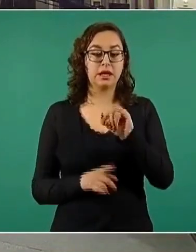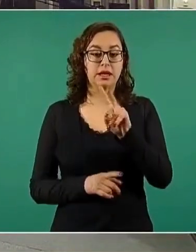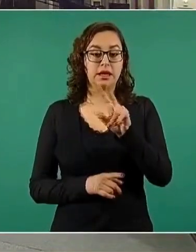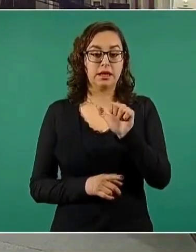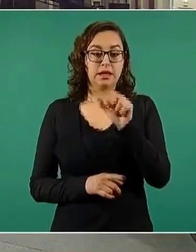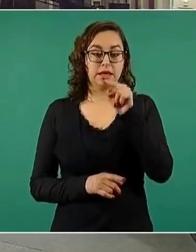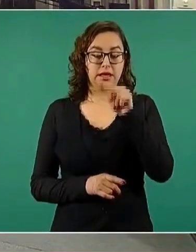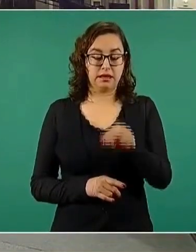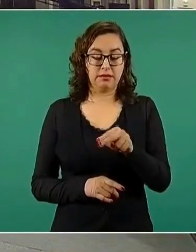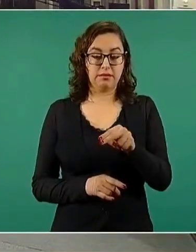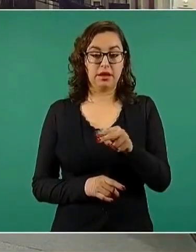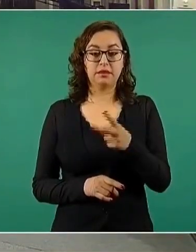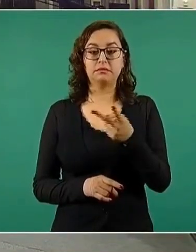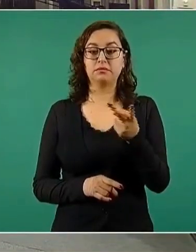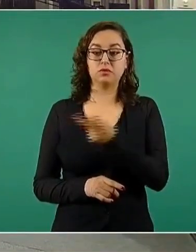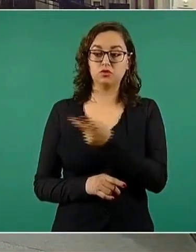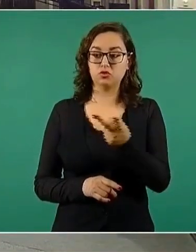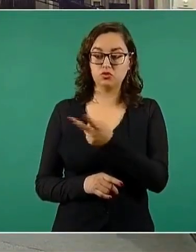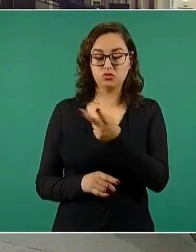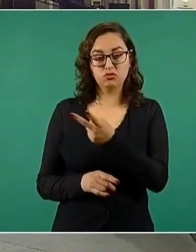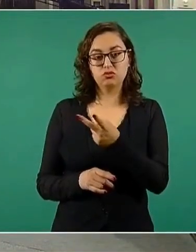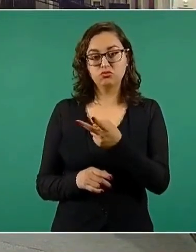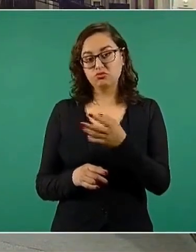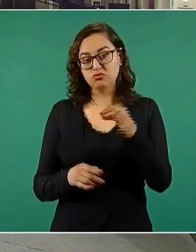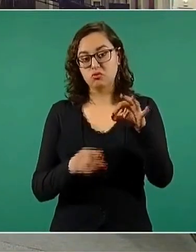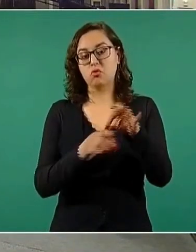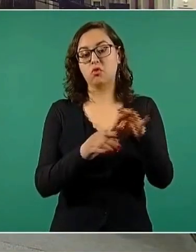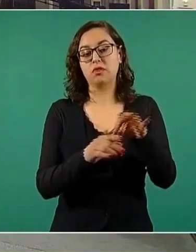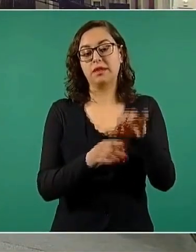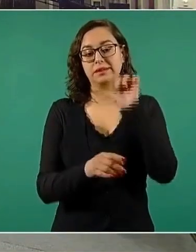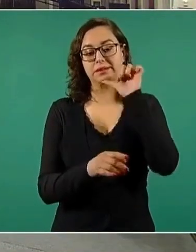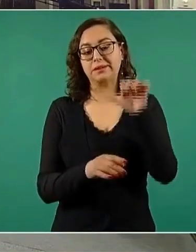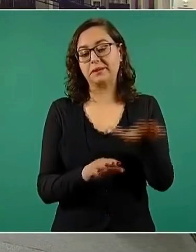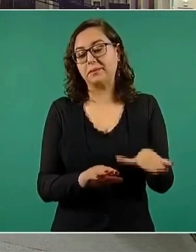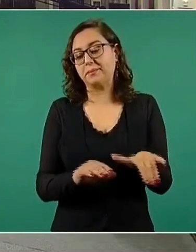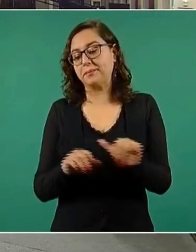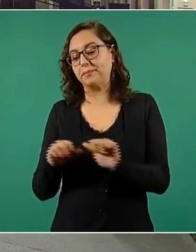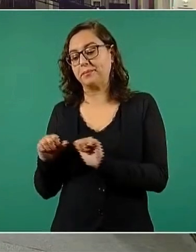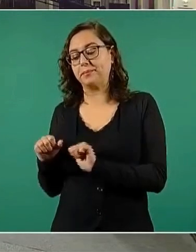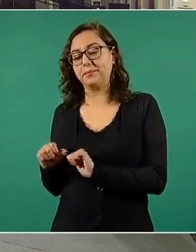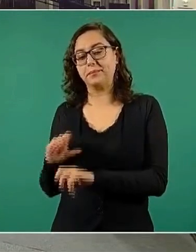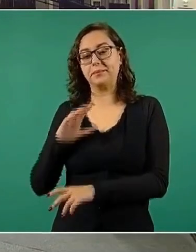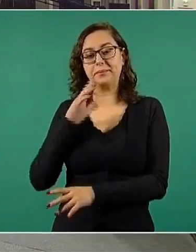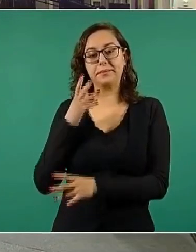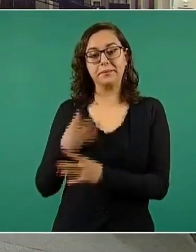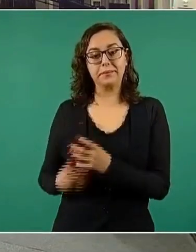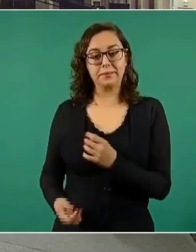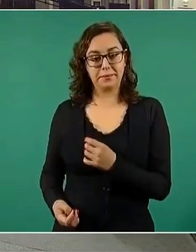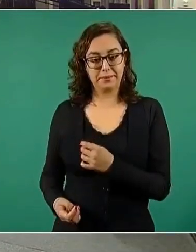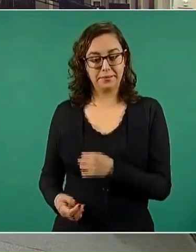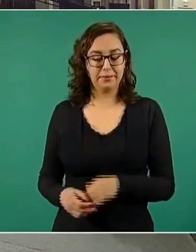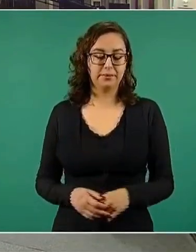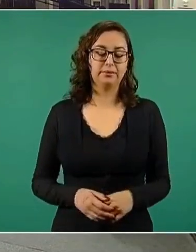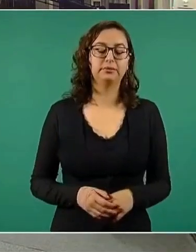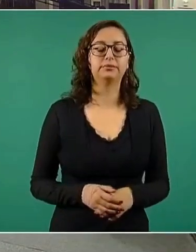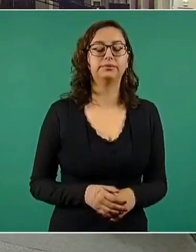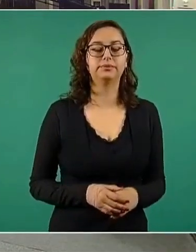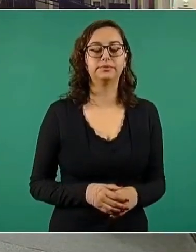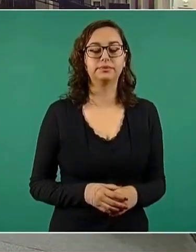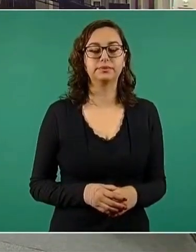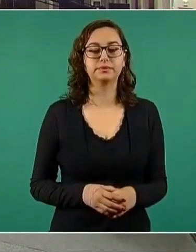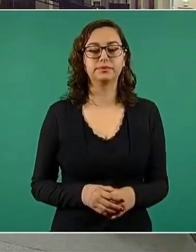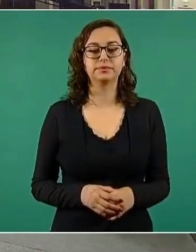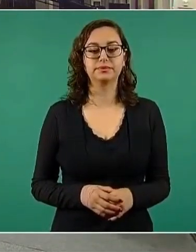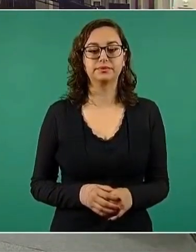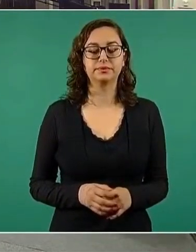y Otniel, se salieron del recinto legislativo para no votar ni a favor ni en contra de la petición millonaria del